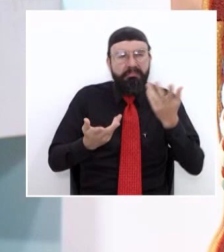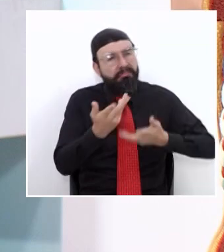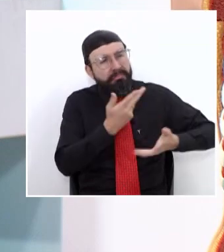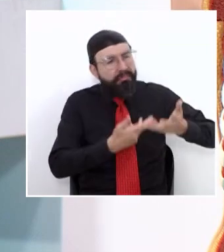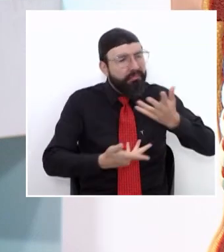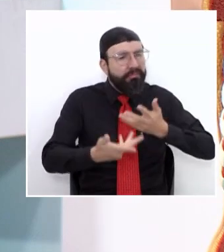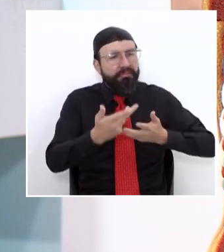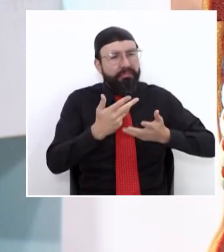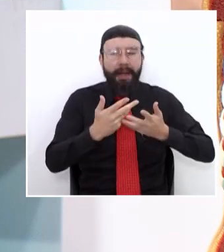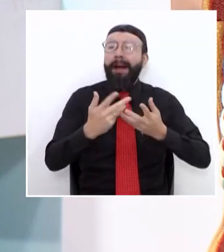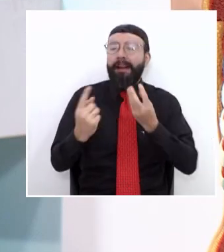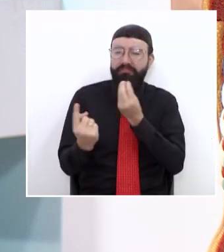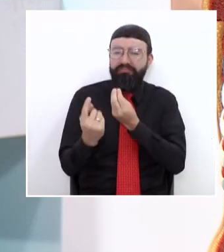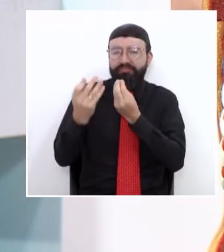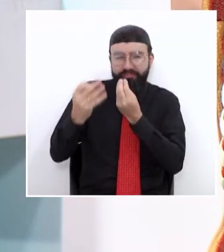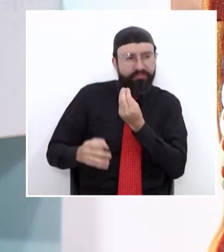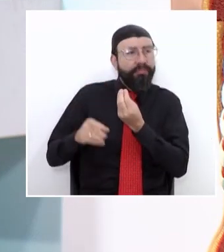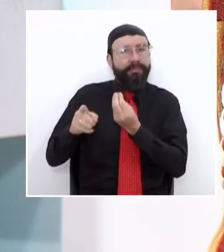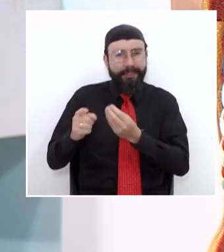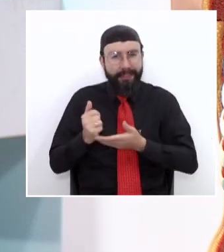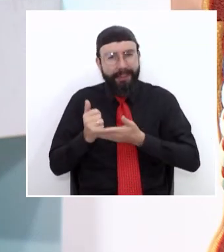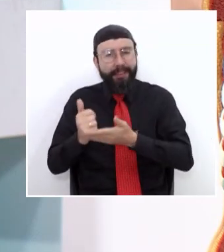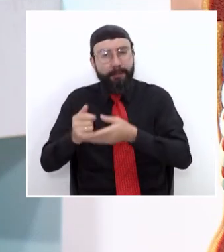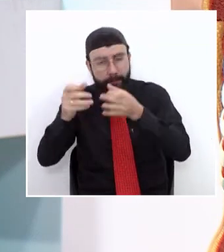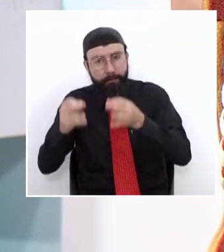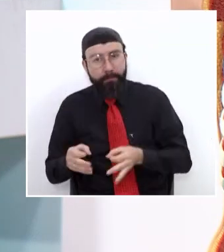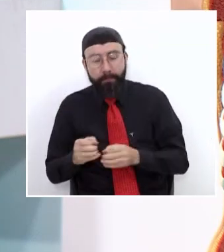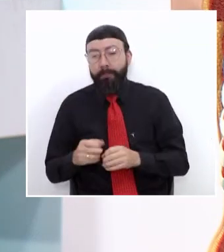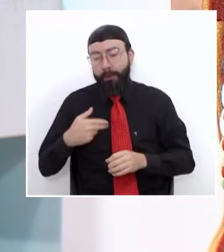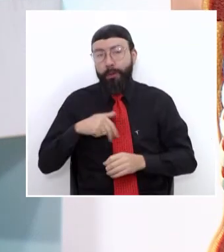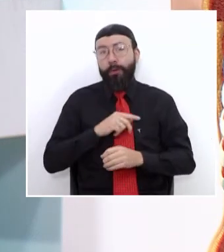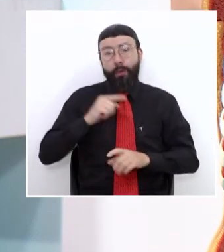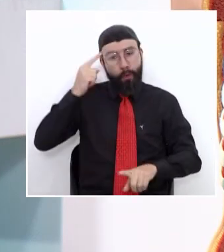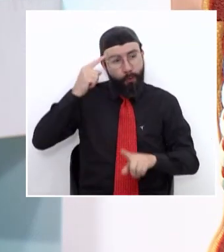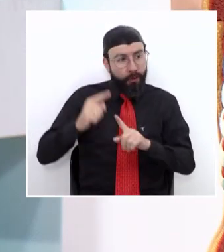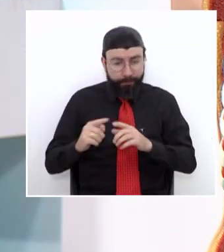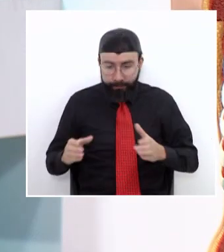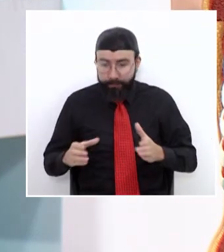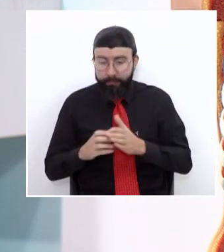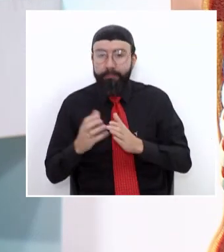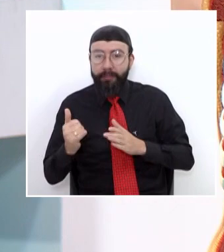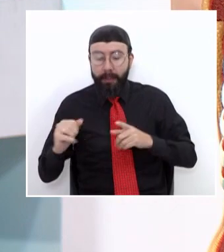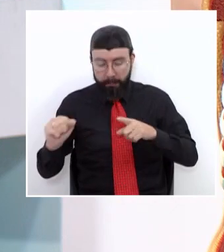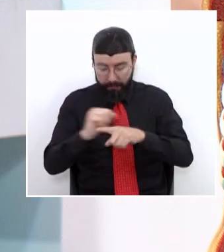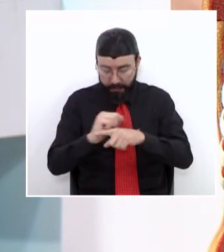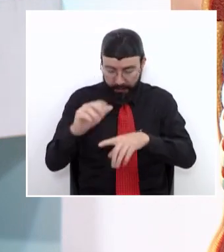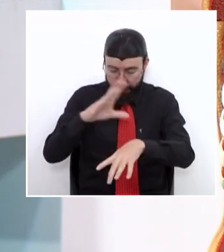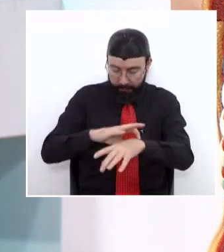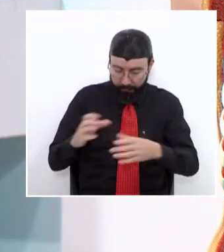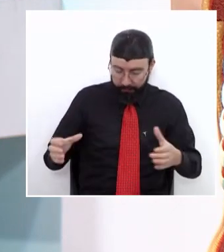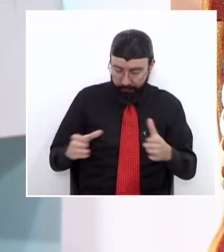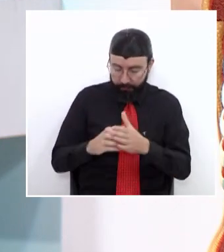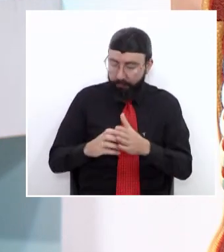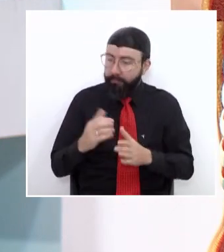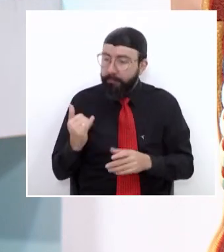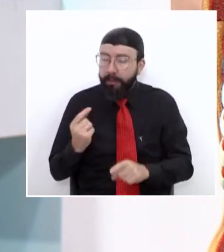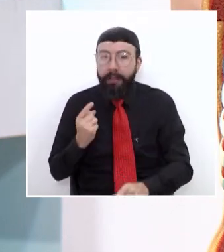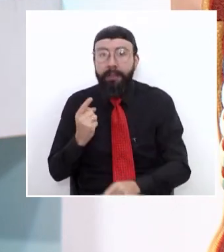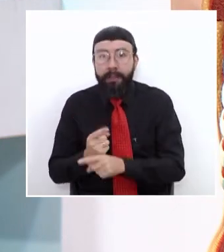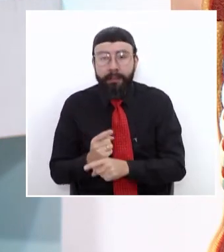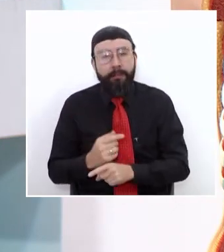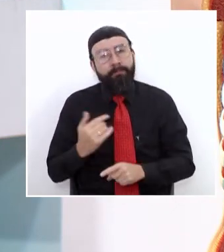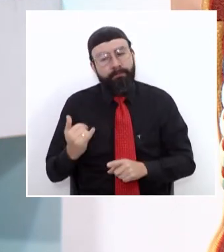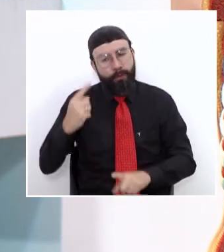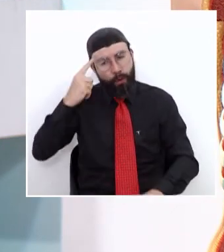un diagnóstico y un tratamiento. Y eso es a lo que queremos llegar con nuestra práctica médica, y esa es la finalidad de Conexión Vital, esa es la finalidad